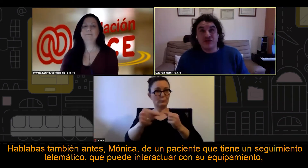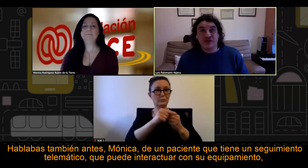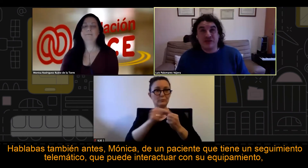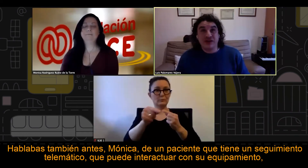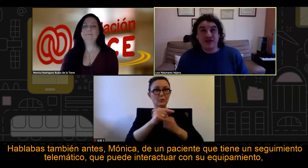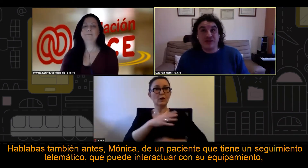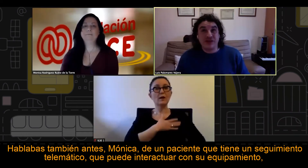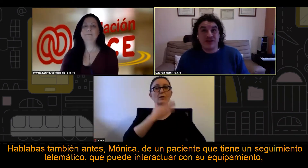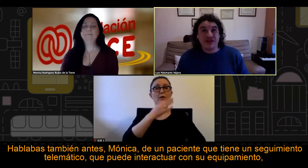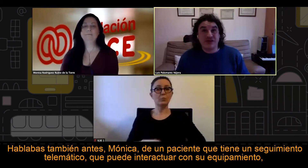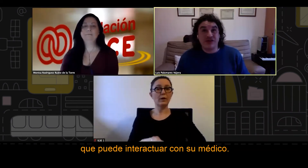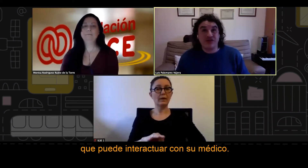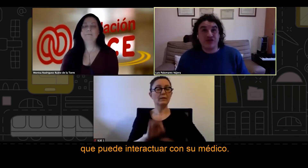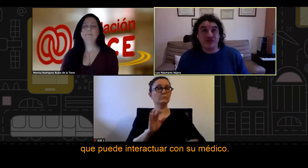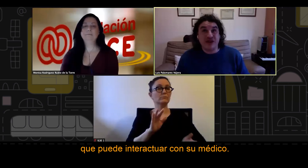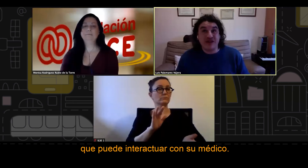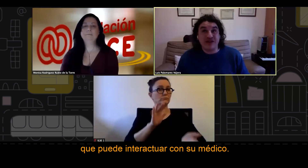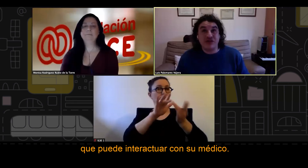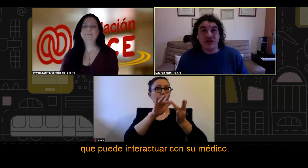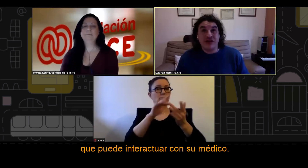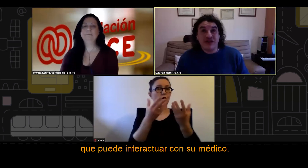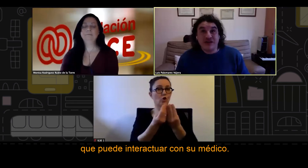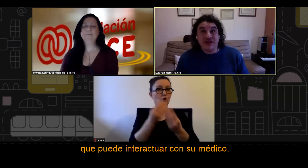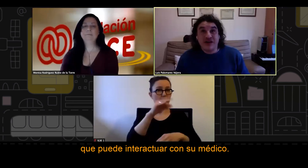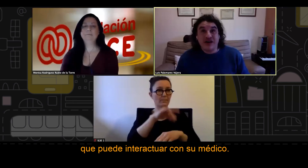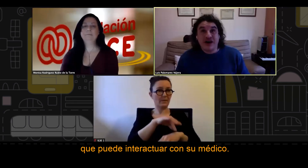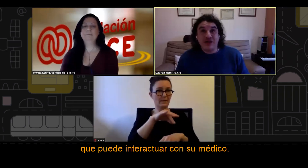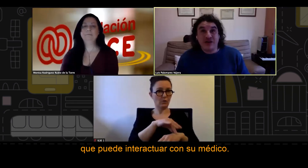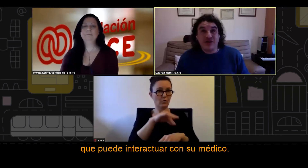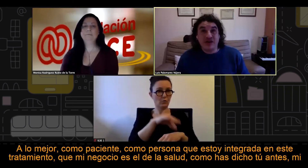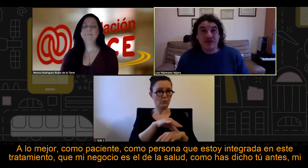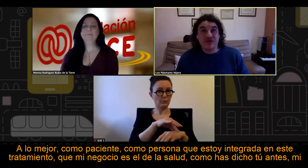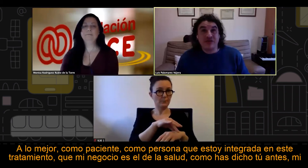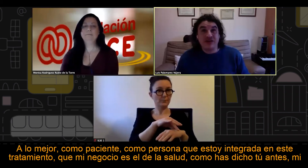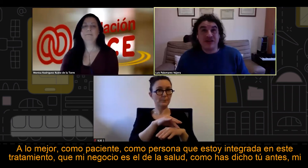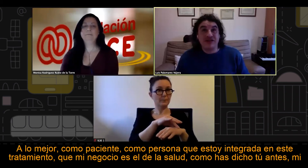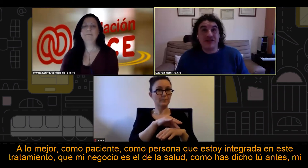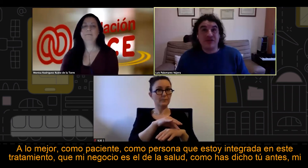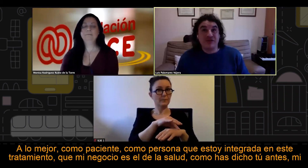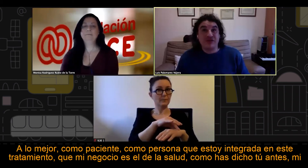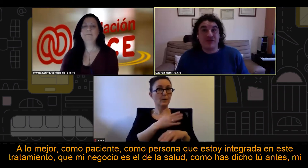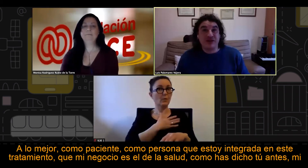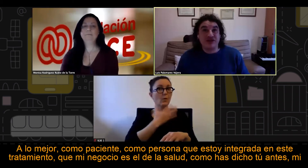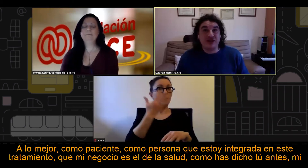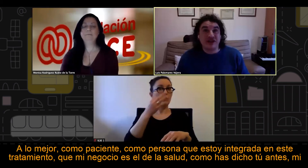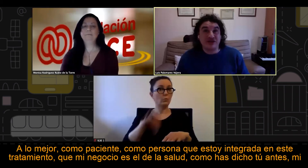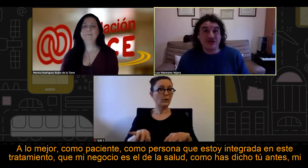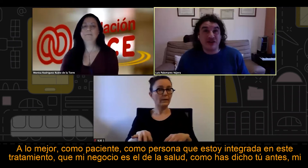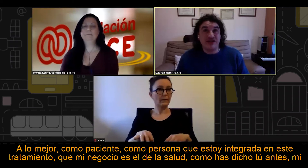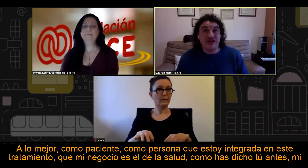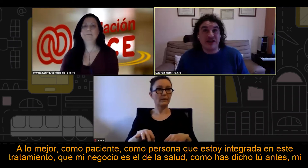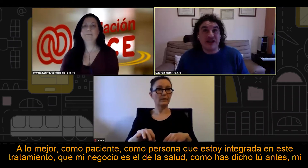su equipamiento, que puede interactuar con su médico. A lo mejor a mí como paciente, como persona que